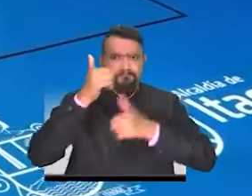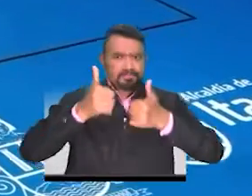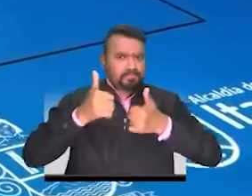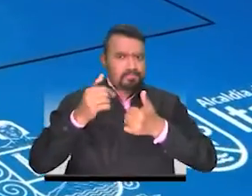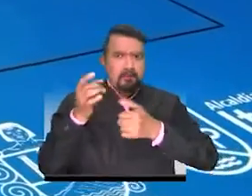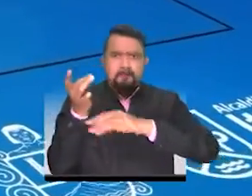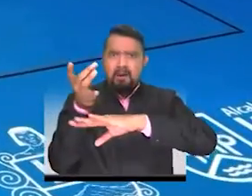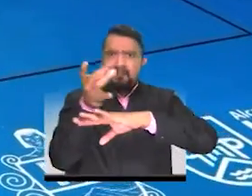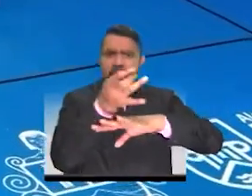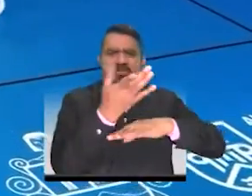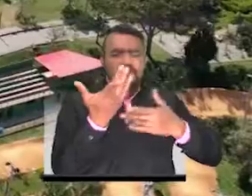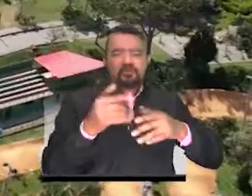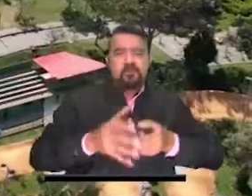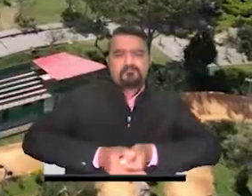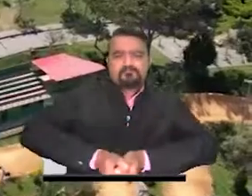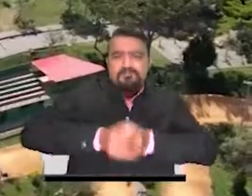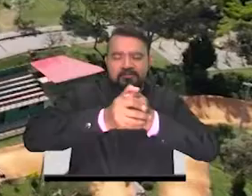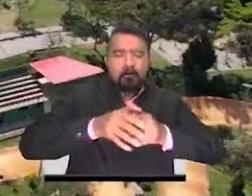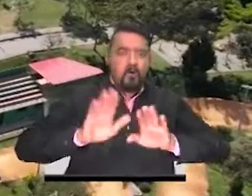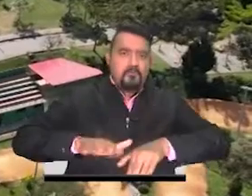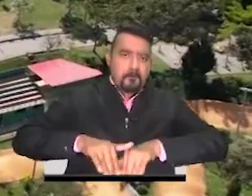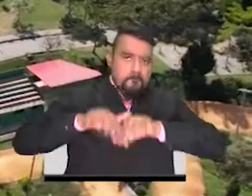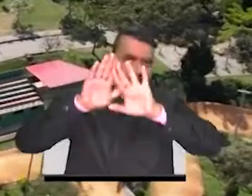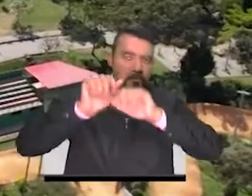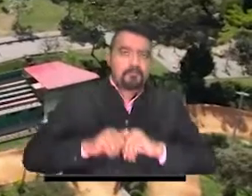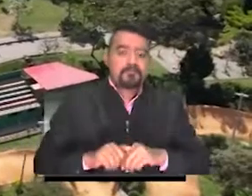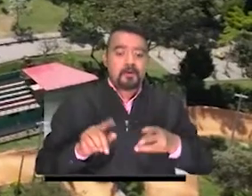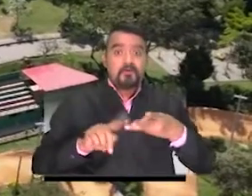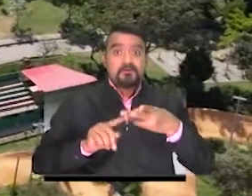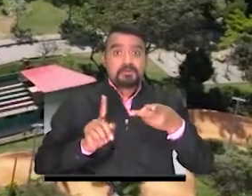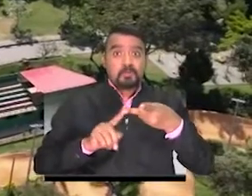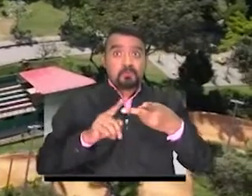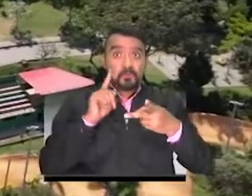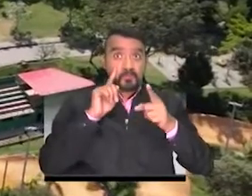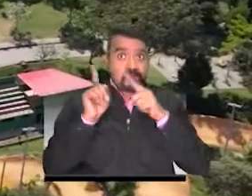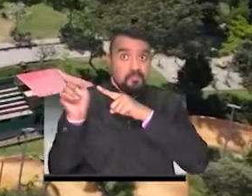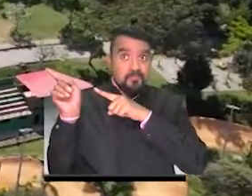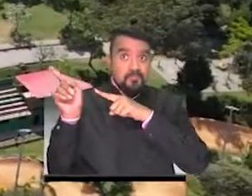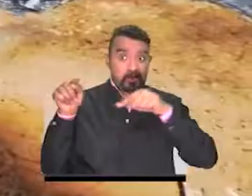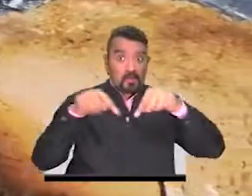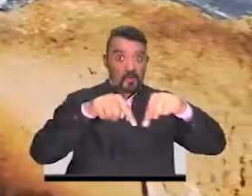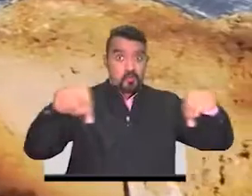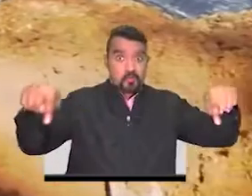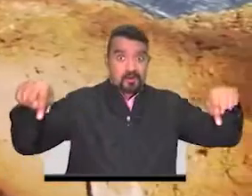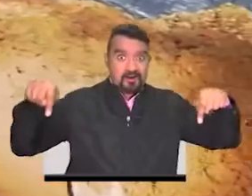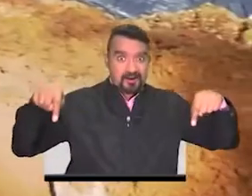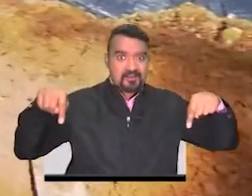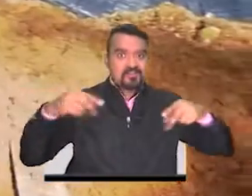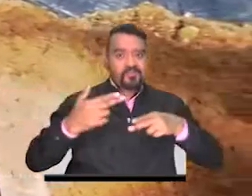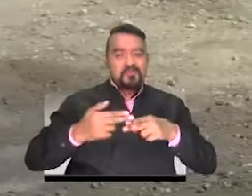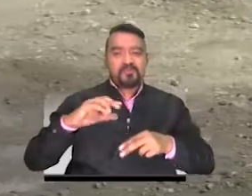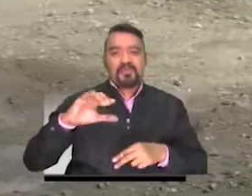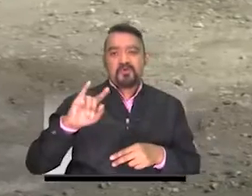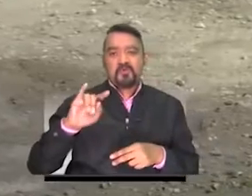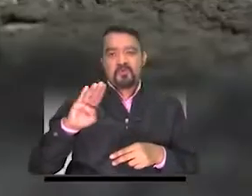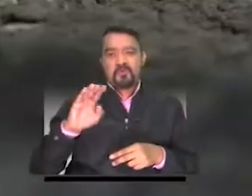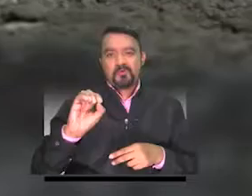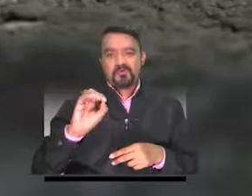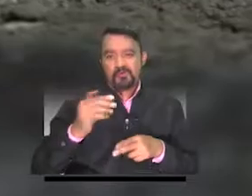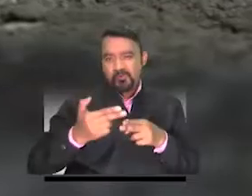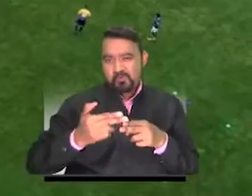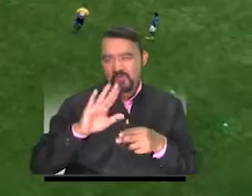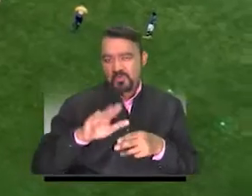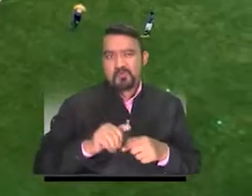y voleibol, así como el Coliseo El Cubo, que se encuentra en óptimas condiciones, otros escenarios se están poniendo a